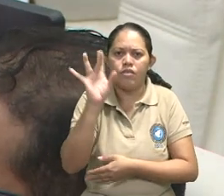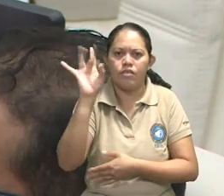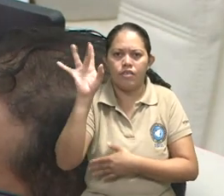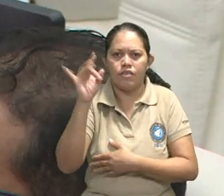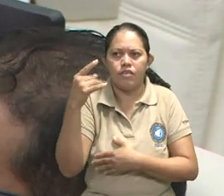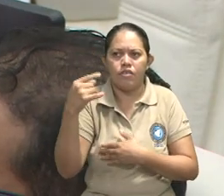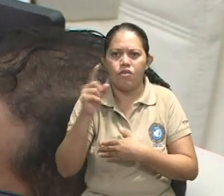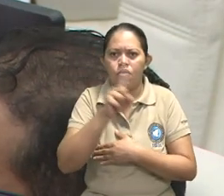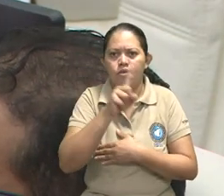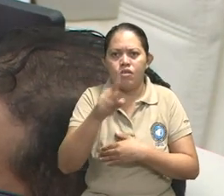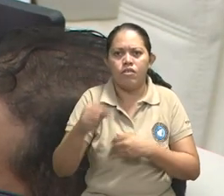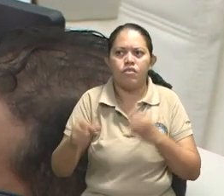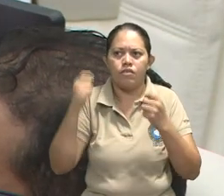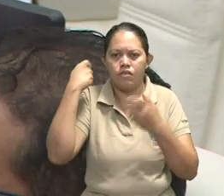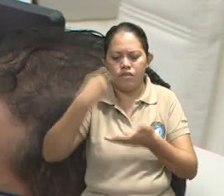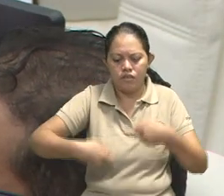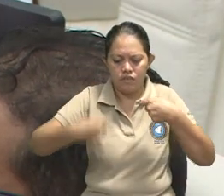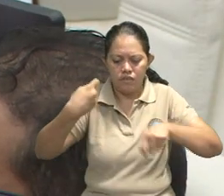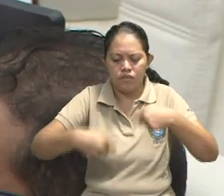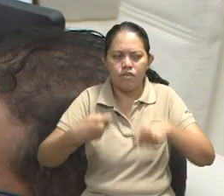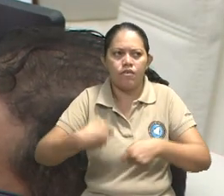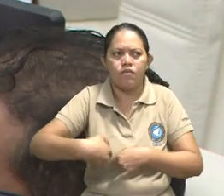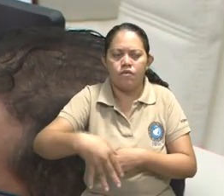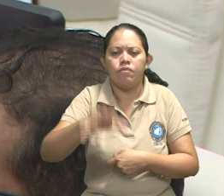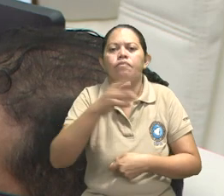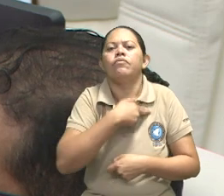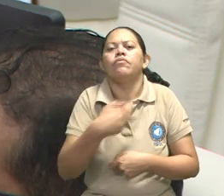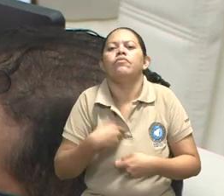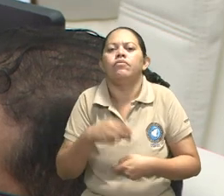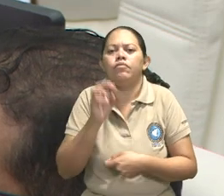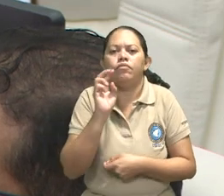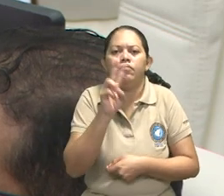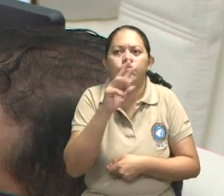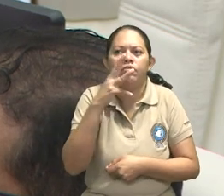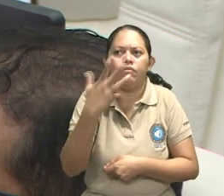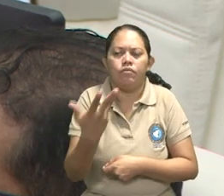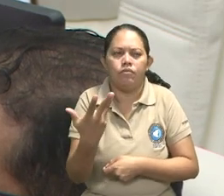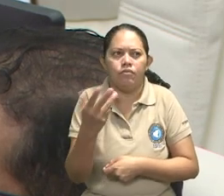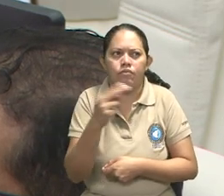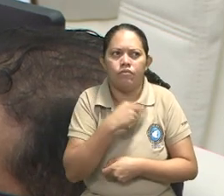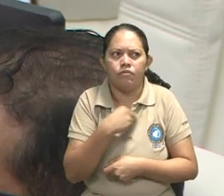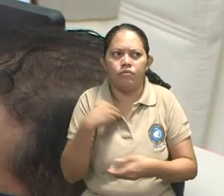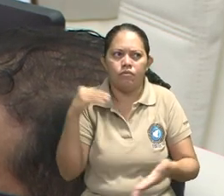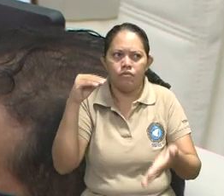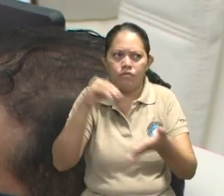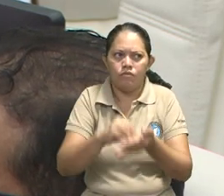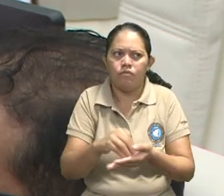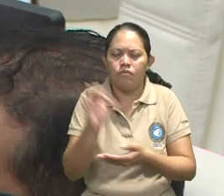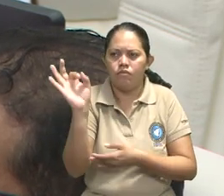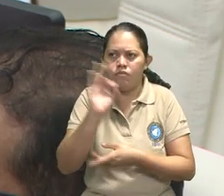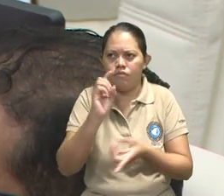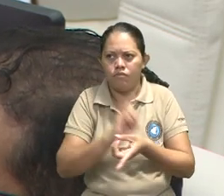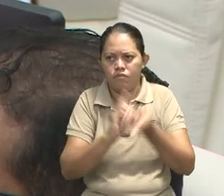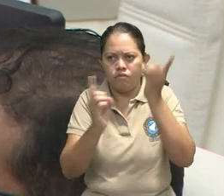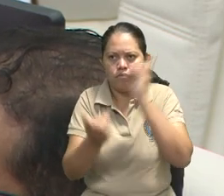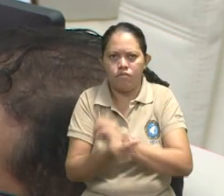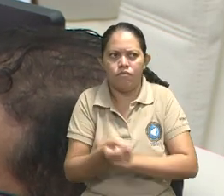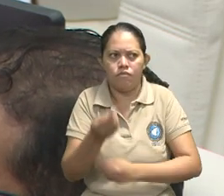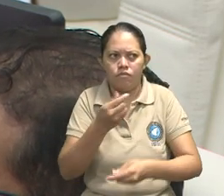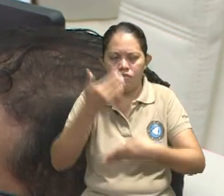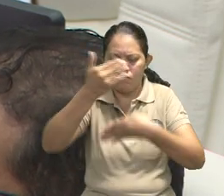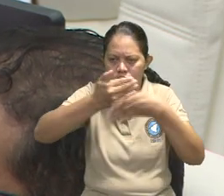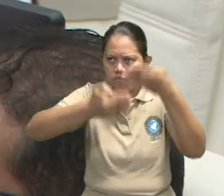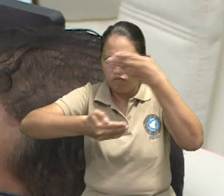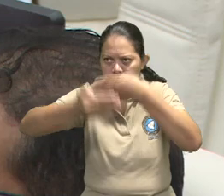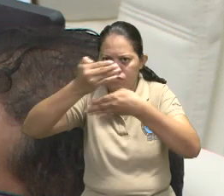de septiembre de 1992. Decreto número 2995, transferencia de funciones al Ministerio de Construcción